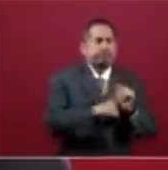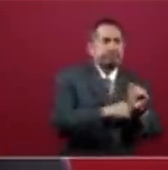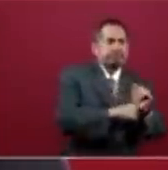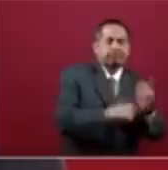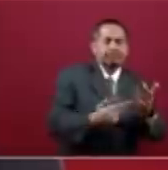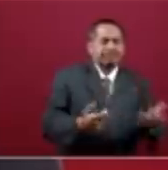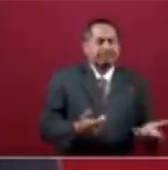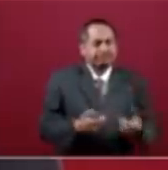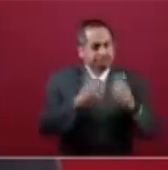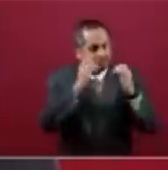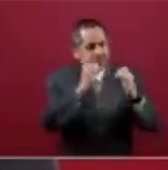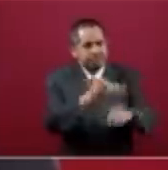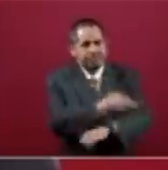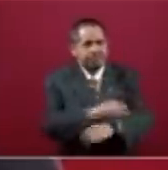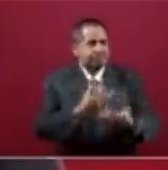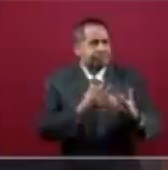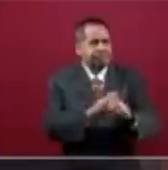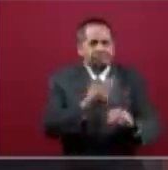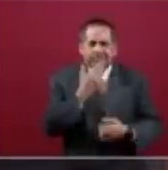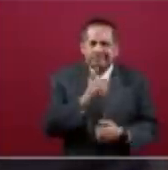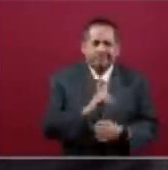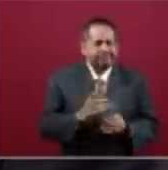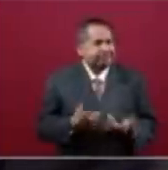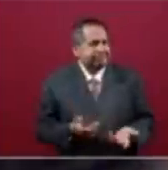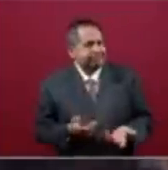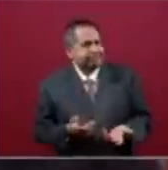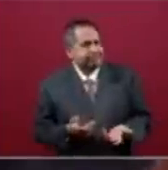que ni siquiera pueden ir a